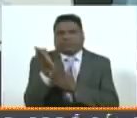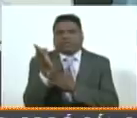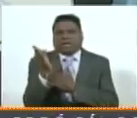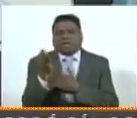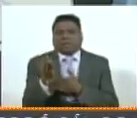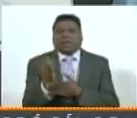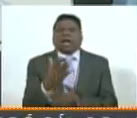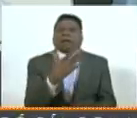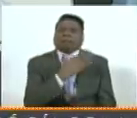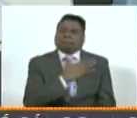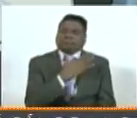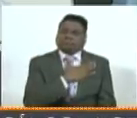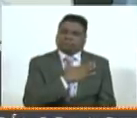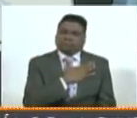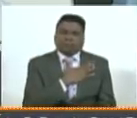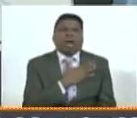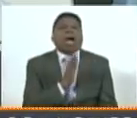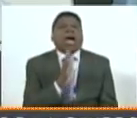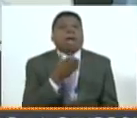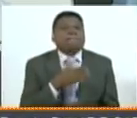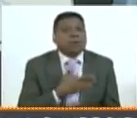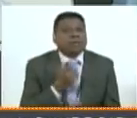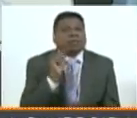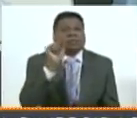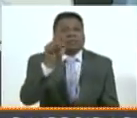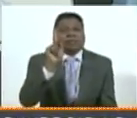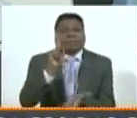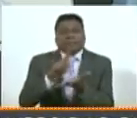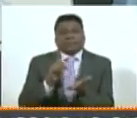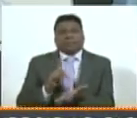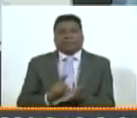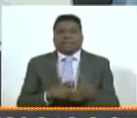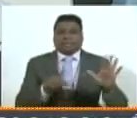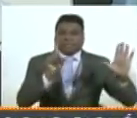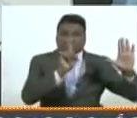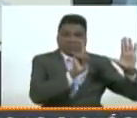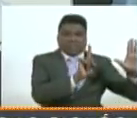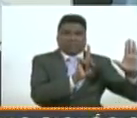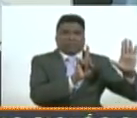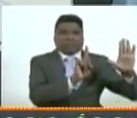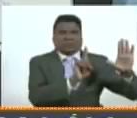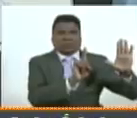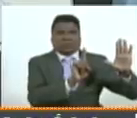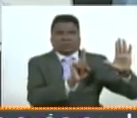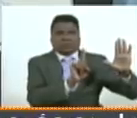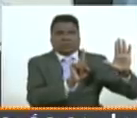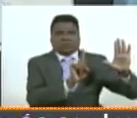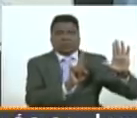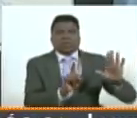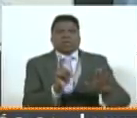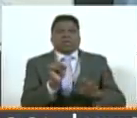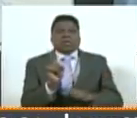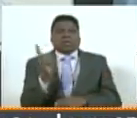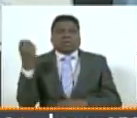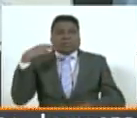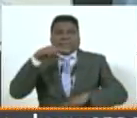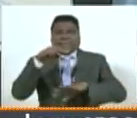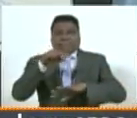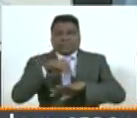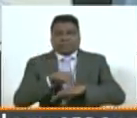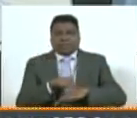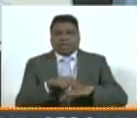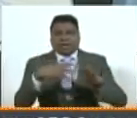representada en ella sexto la asamblea nacional Constituyente debe tener como